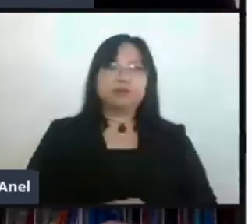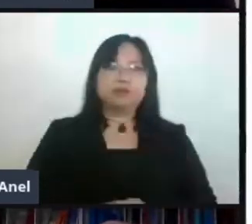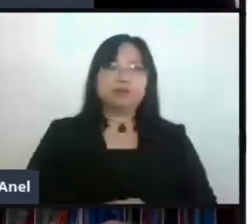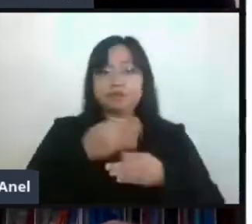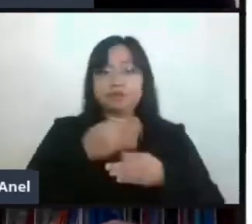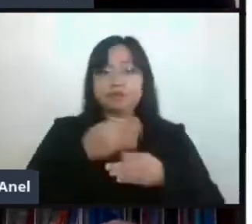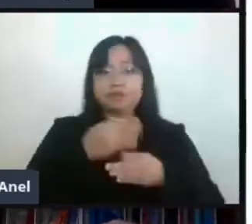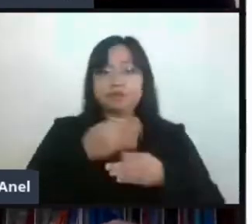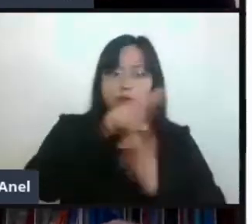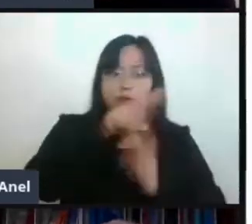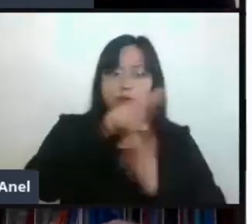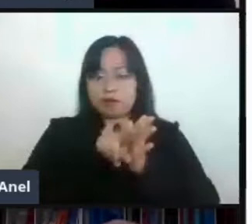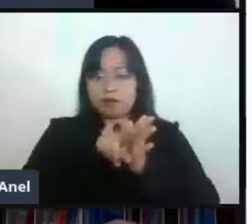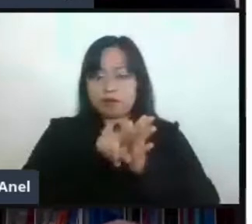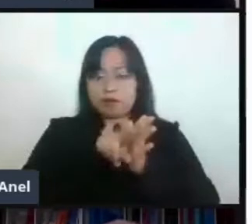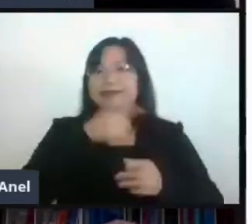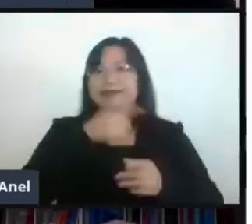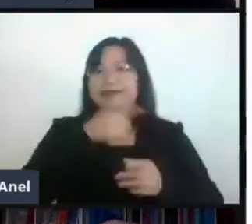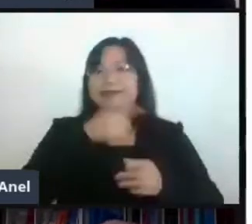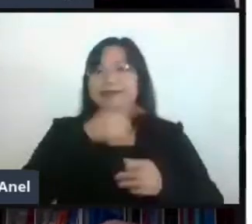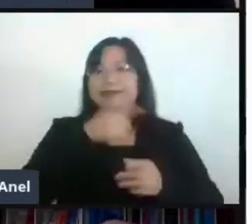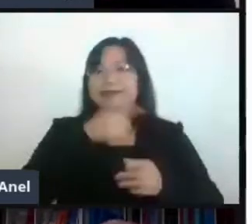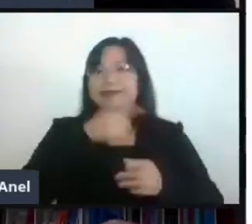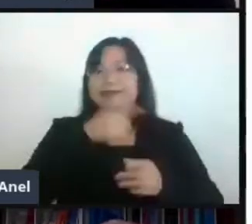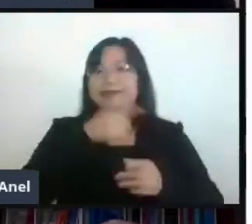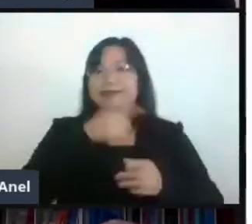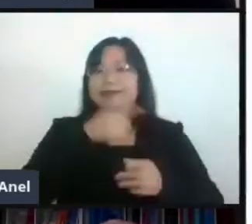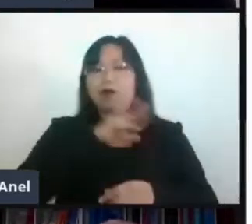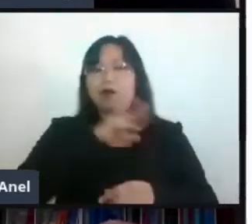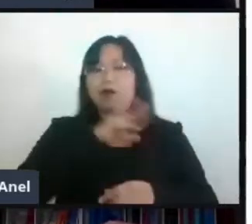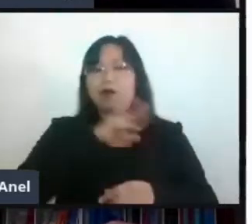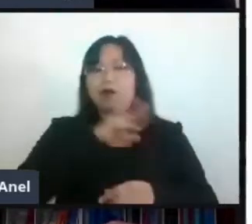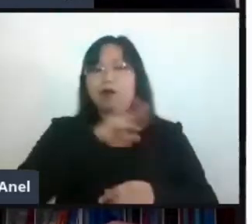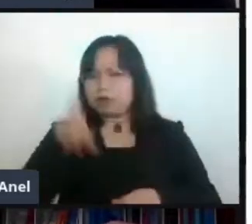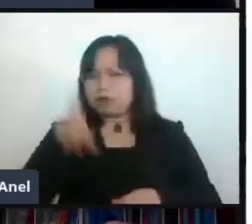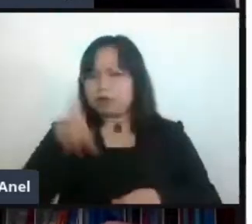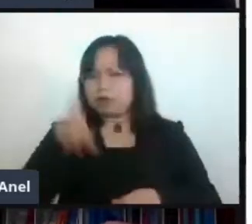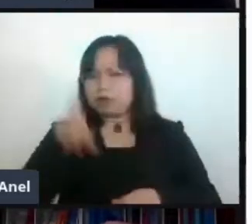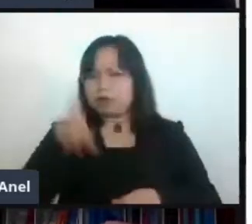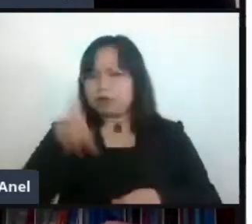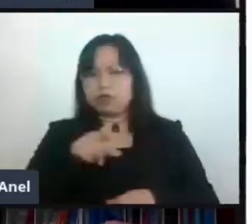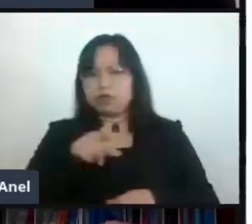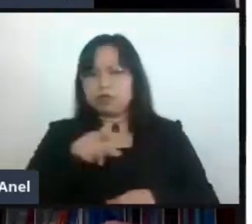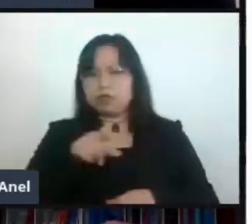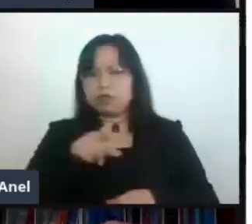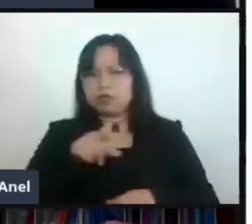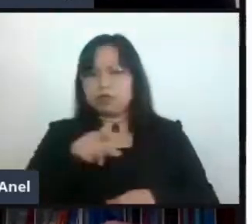hacer. Para que lo consulten en cualquier momento. Ahora